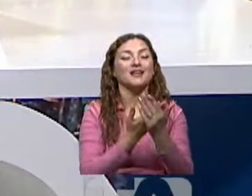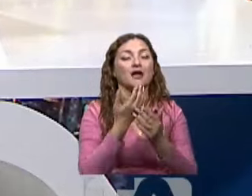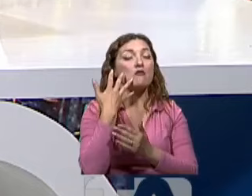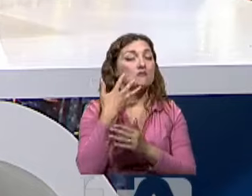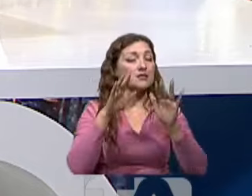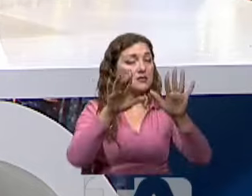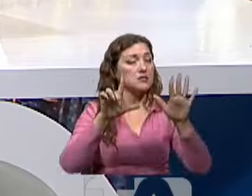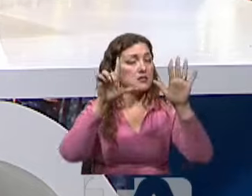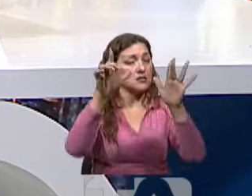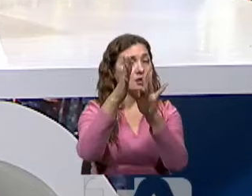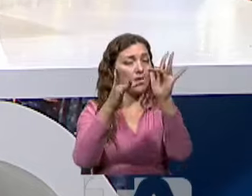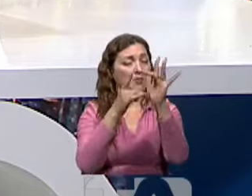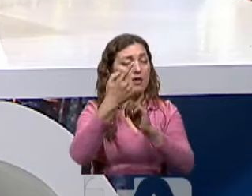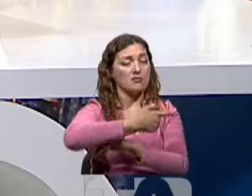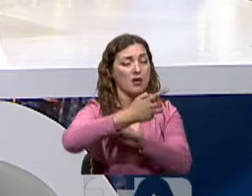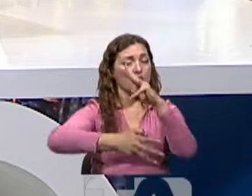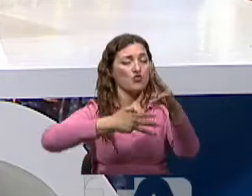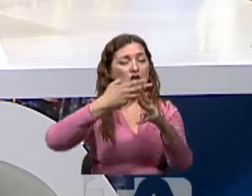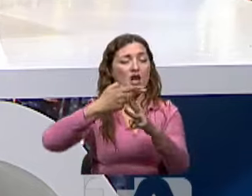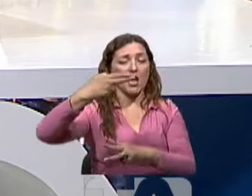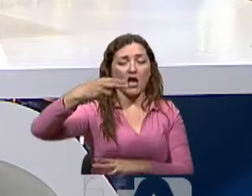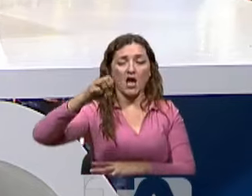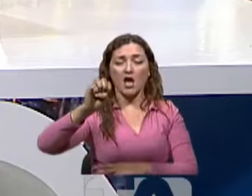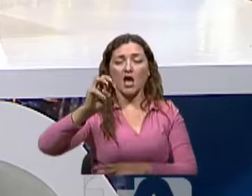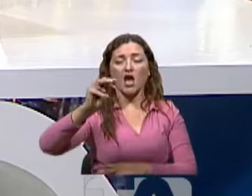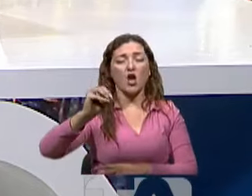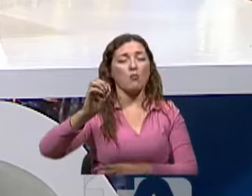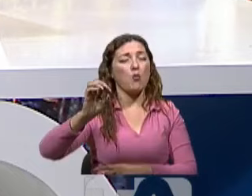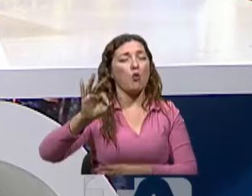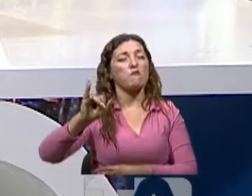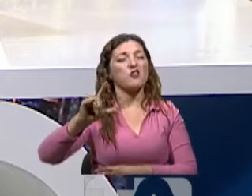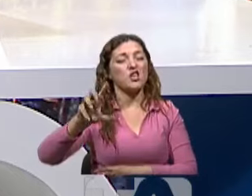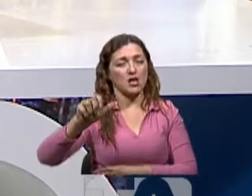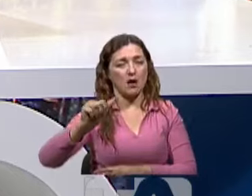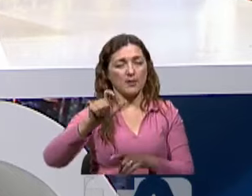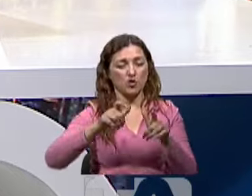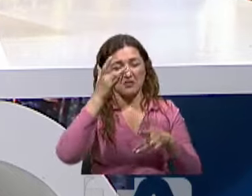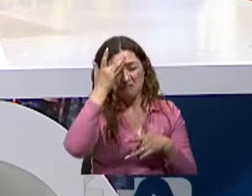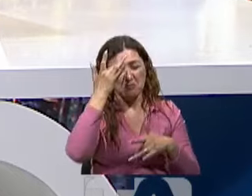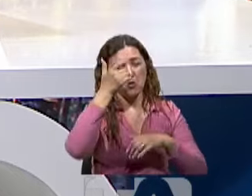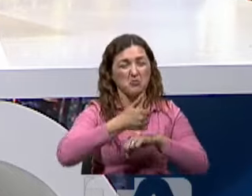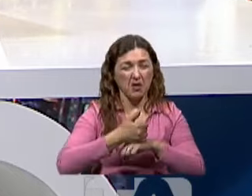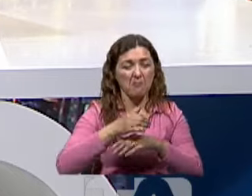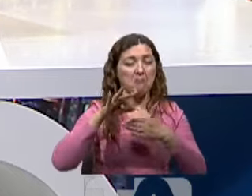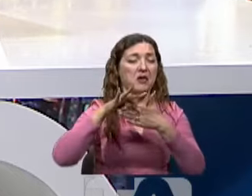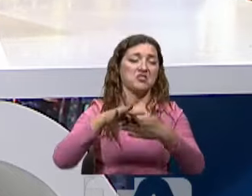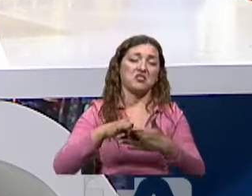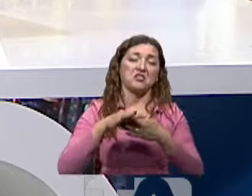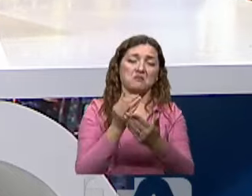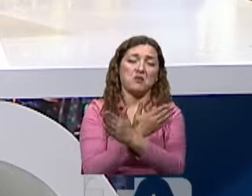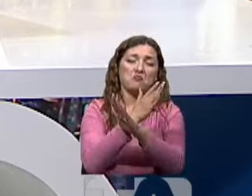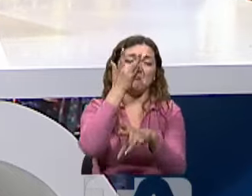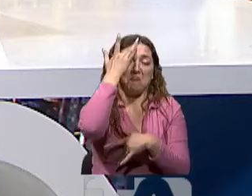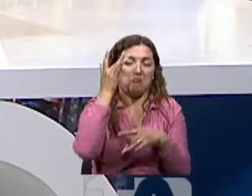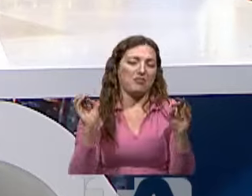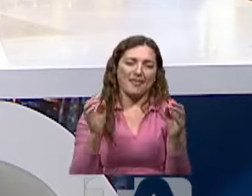abril se conmemora el Día Mundial de la Hemofilia. Pacientes, familiares y autoridades aseguran que todavía es una tarea pendiente la prevención de